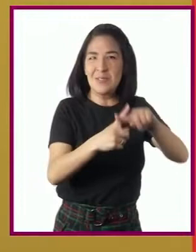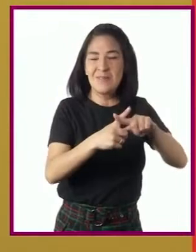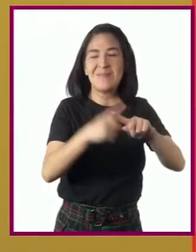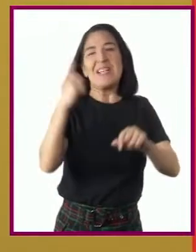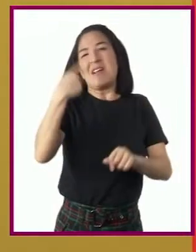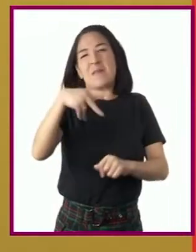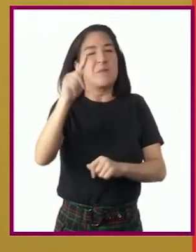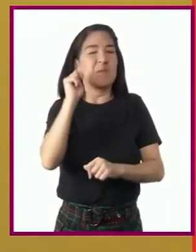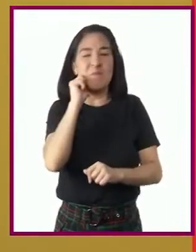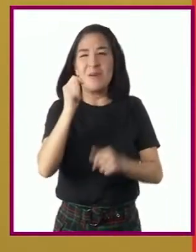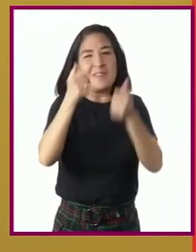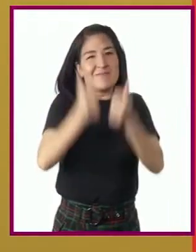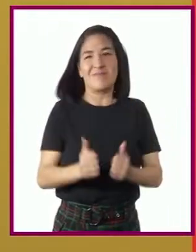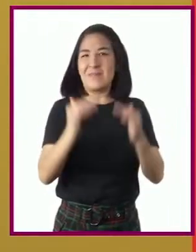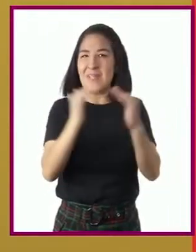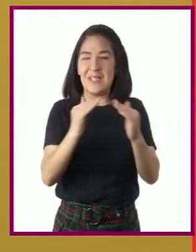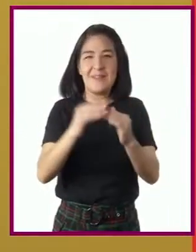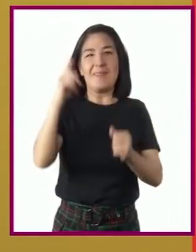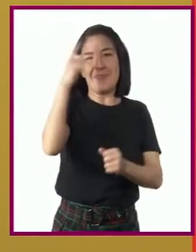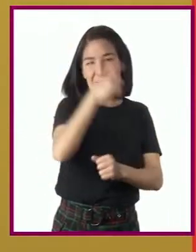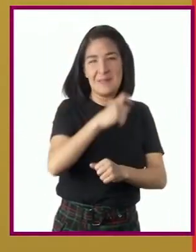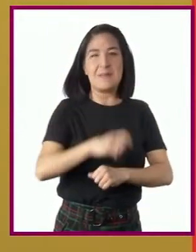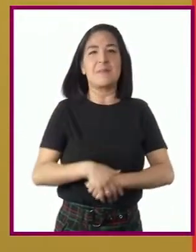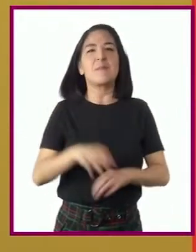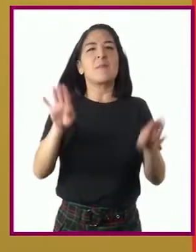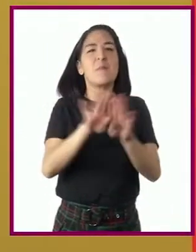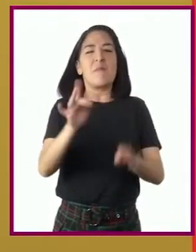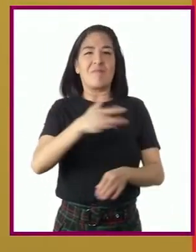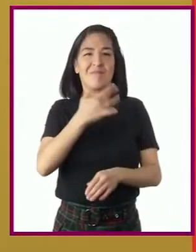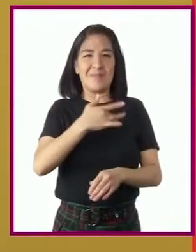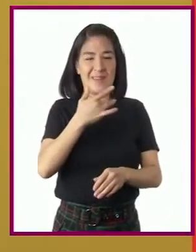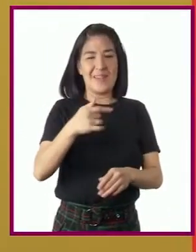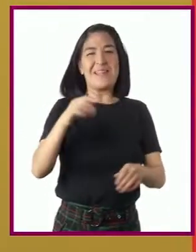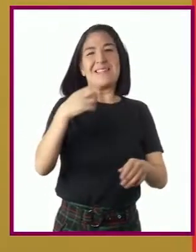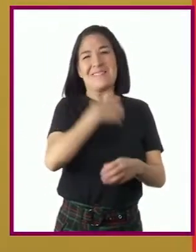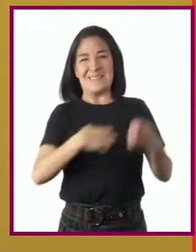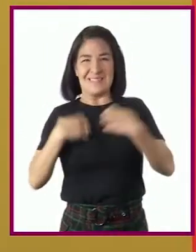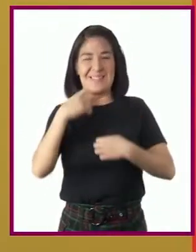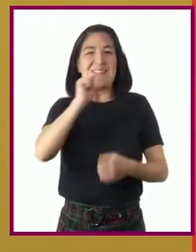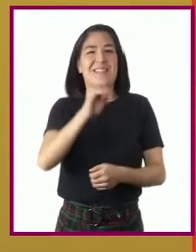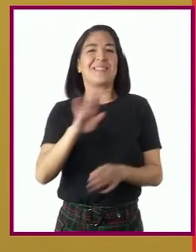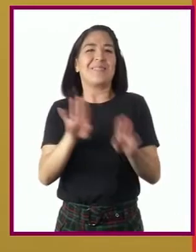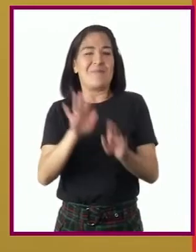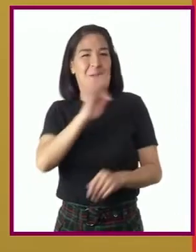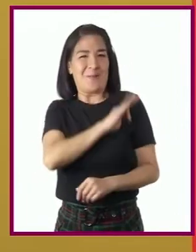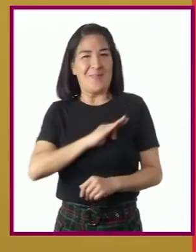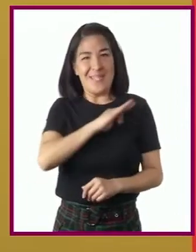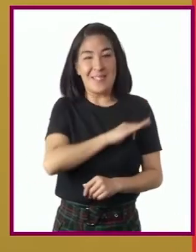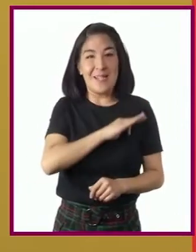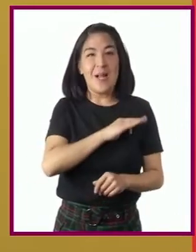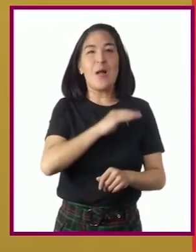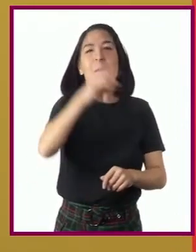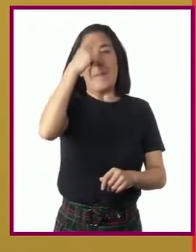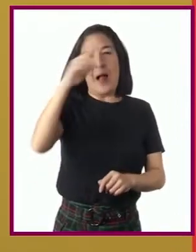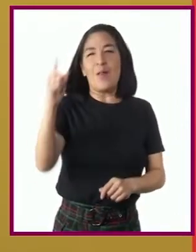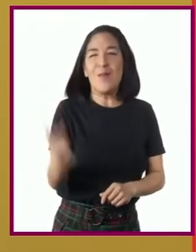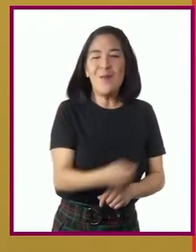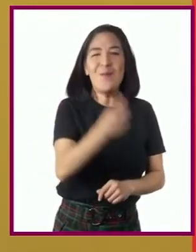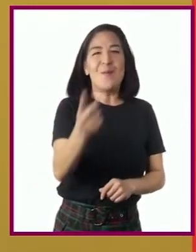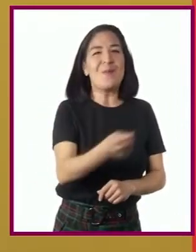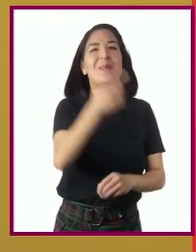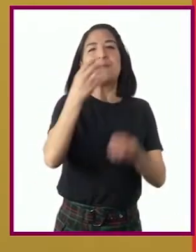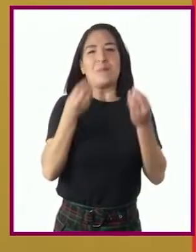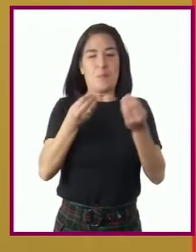circunstancias. Podemos hacer que un sentimiento agradable, como la felicidad, dure mucho al recordar lo que nos